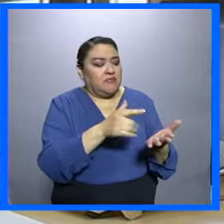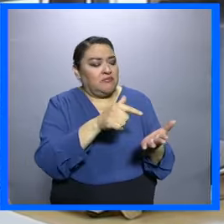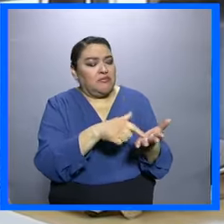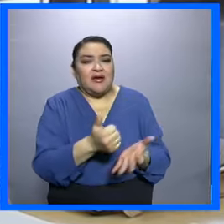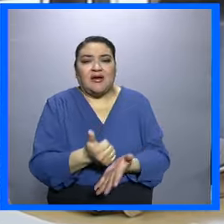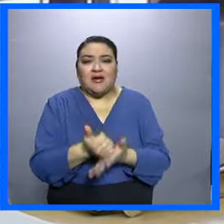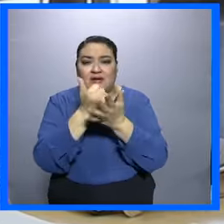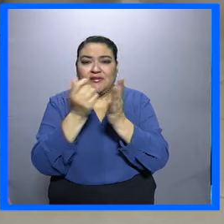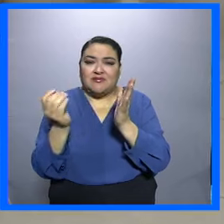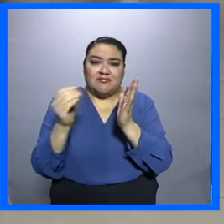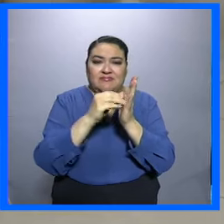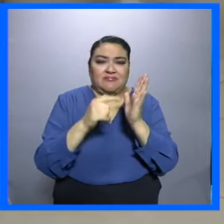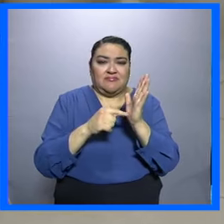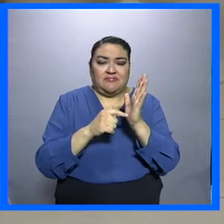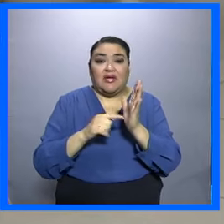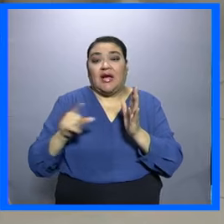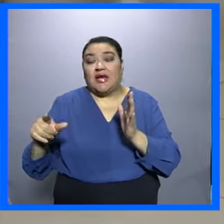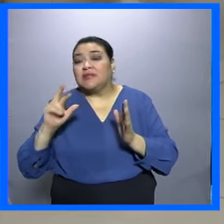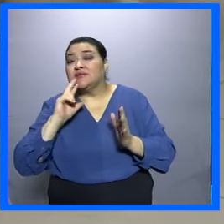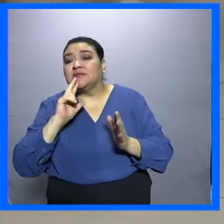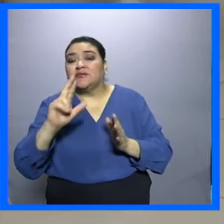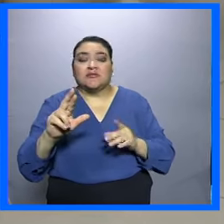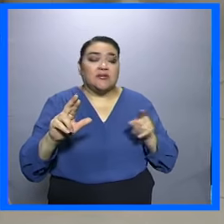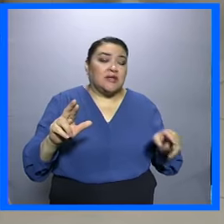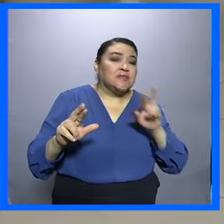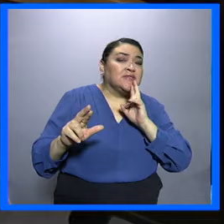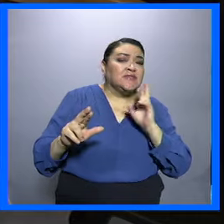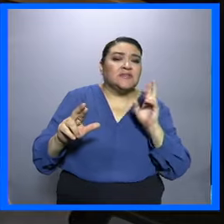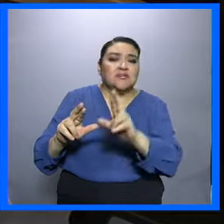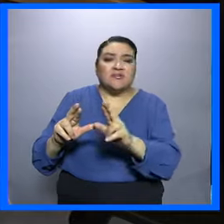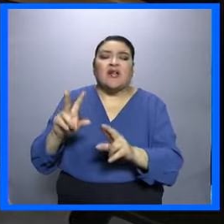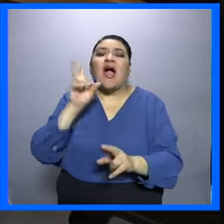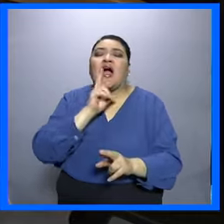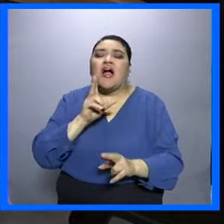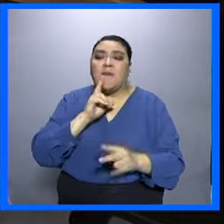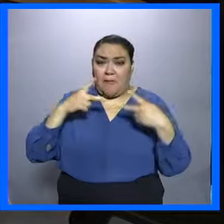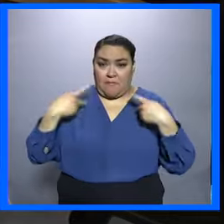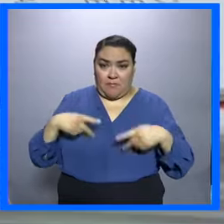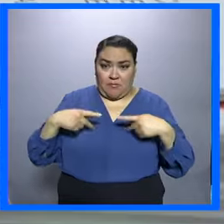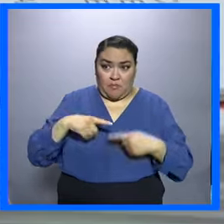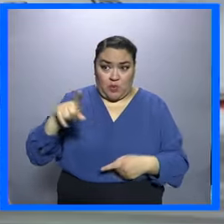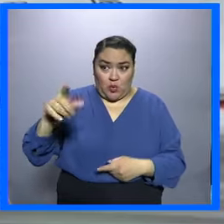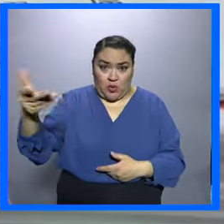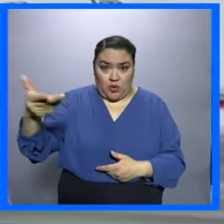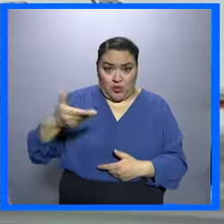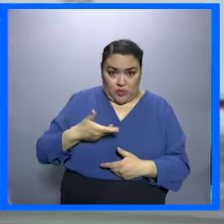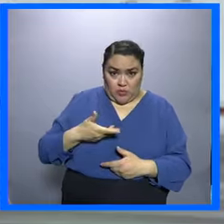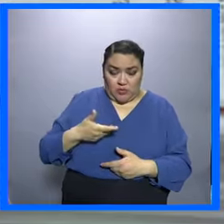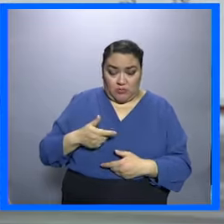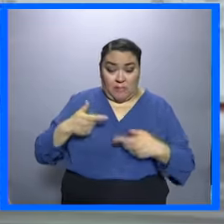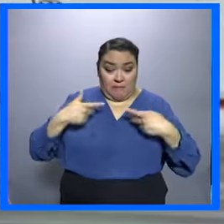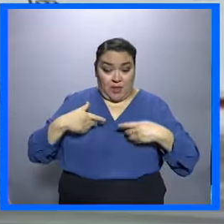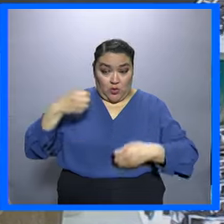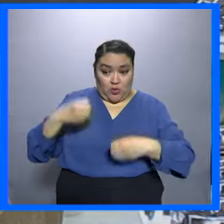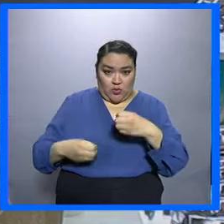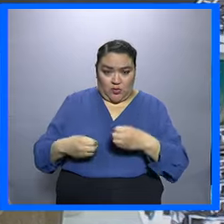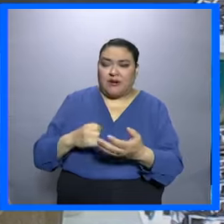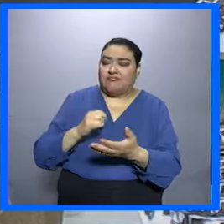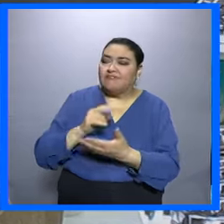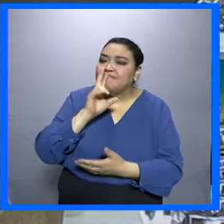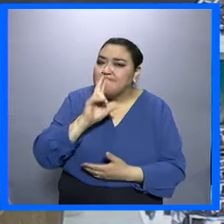La contradicción de tesis estaba en determinar si se debía desechar una solicitud para que una persona juzgadora no conozca de